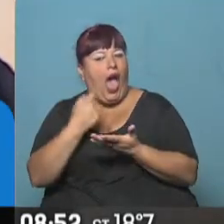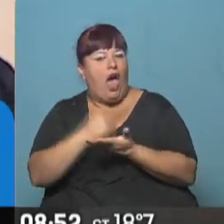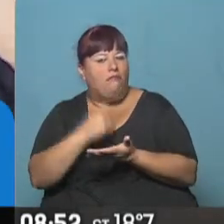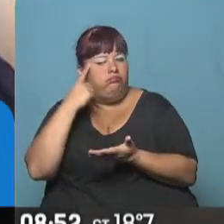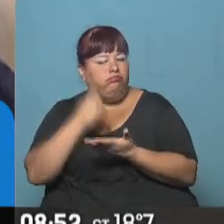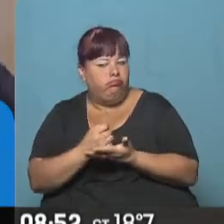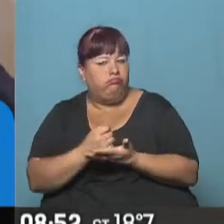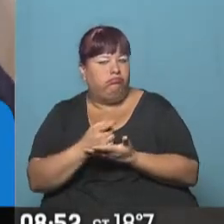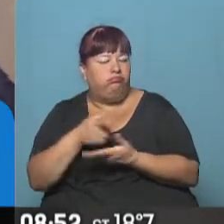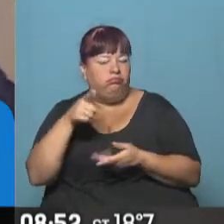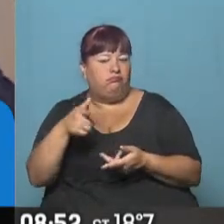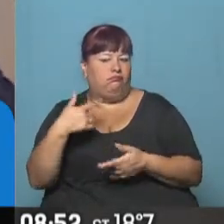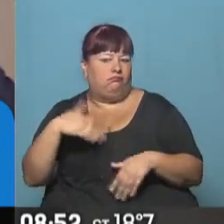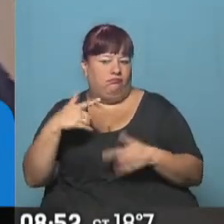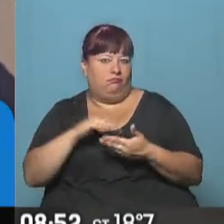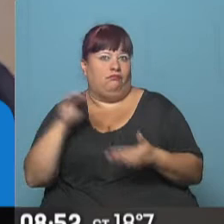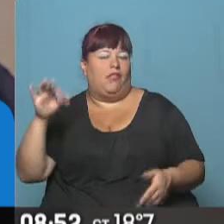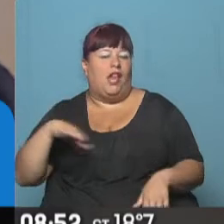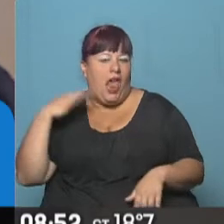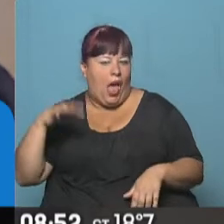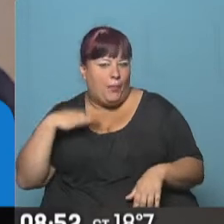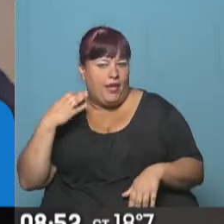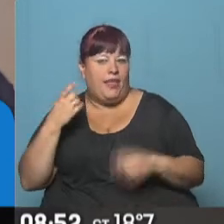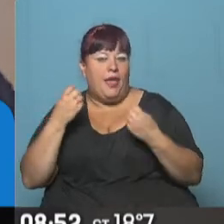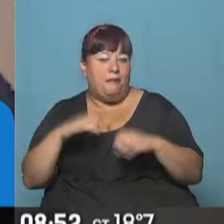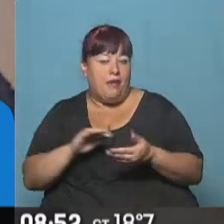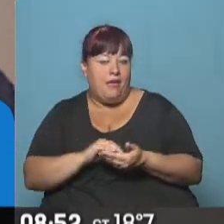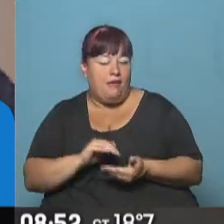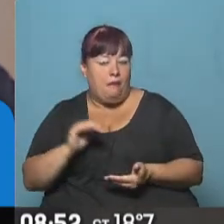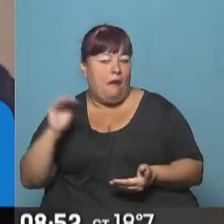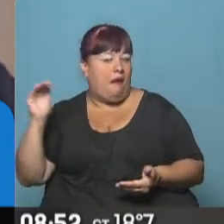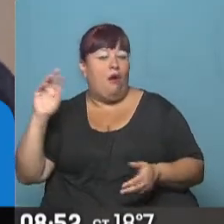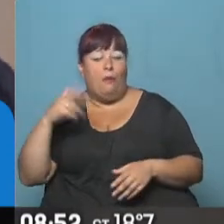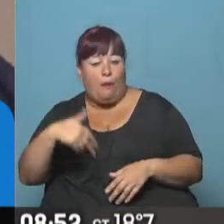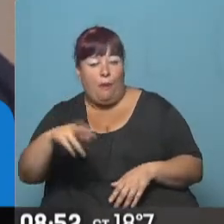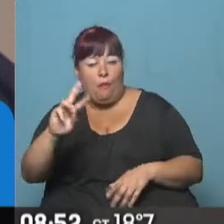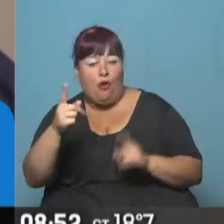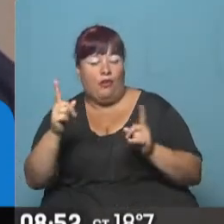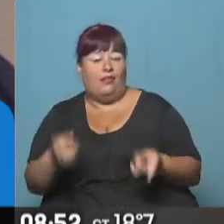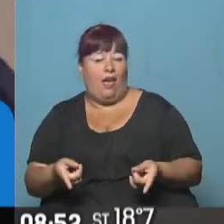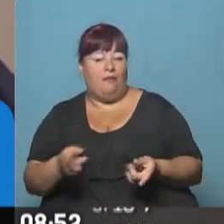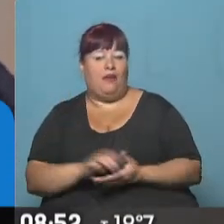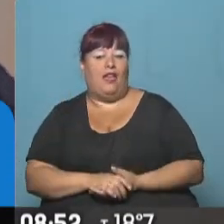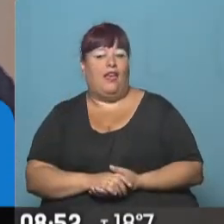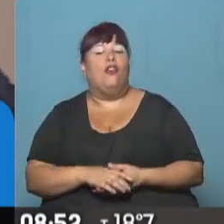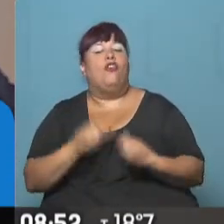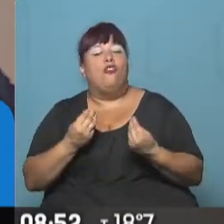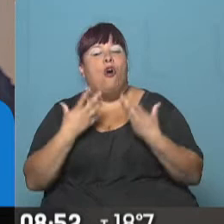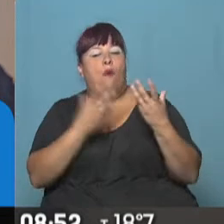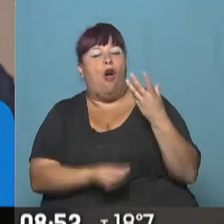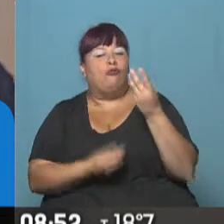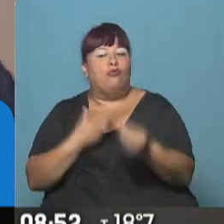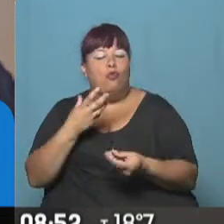han tocado en la vida, en el comienzo de su vida y al final de su vida, y cómo lo van